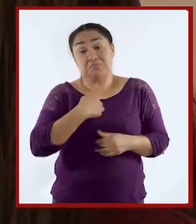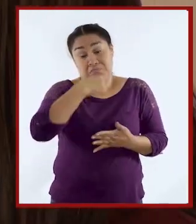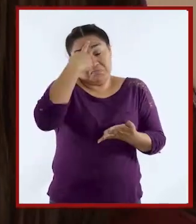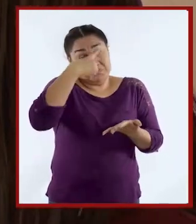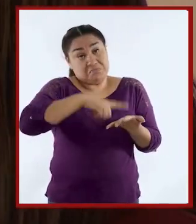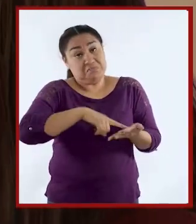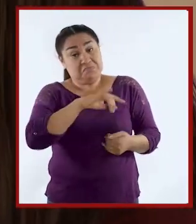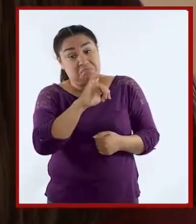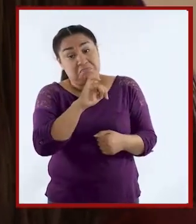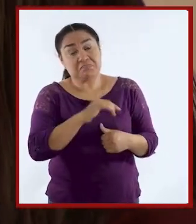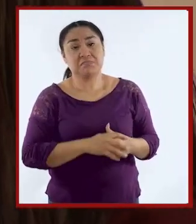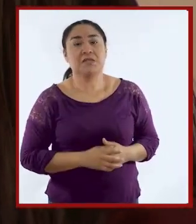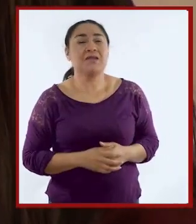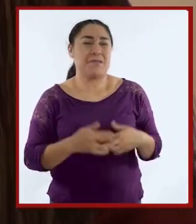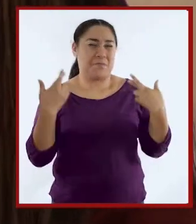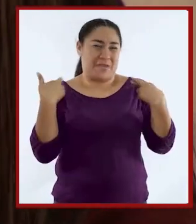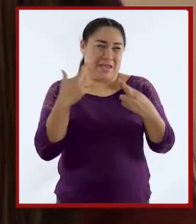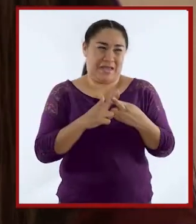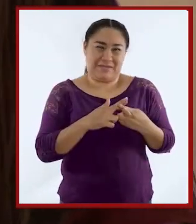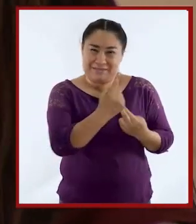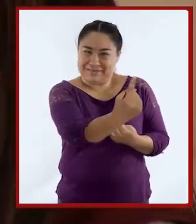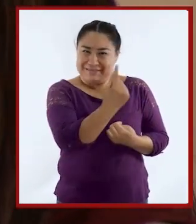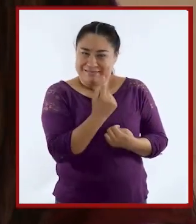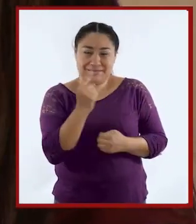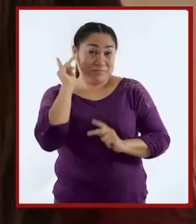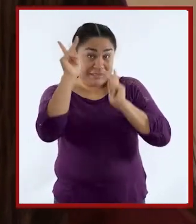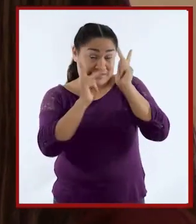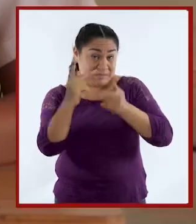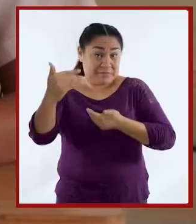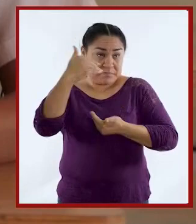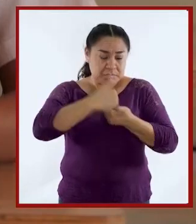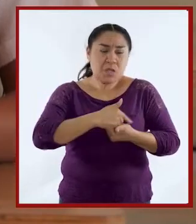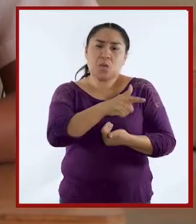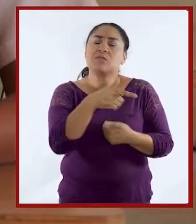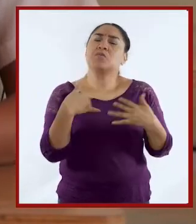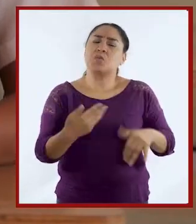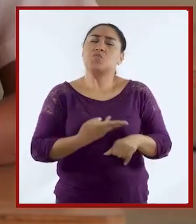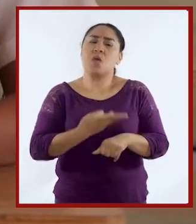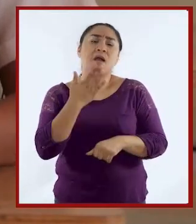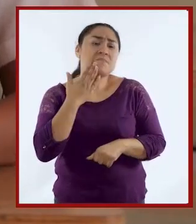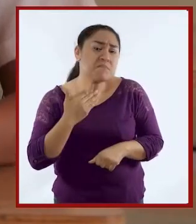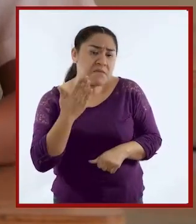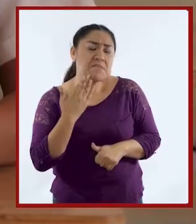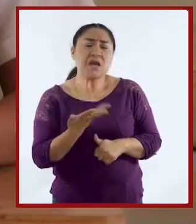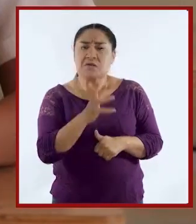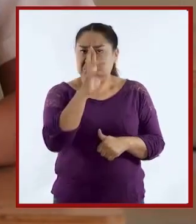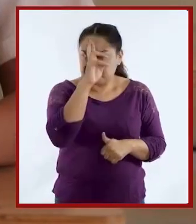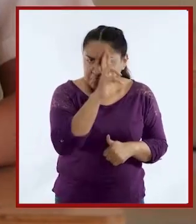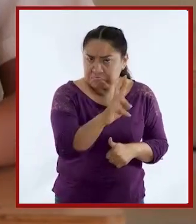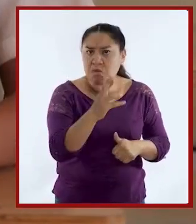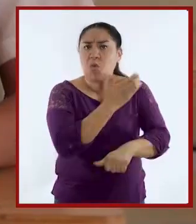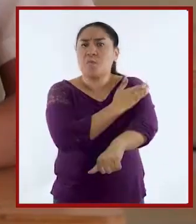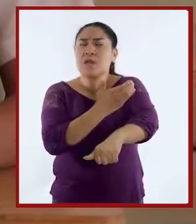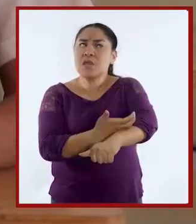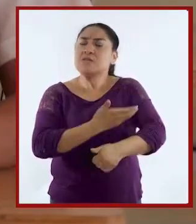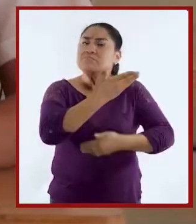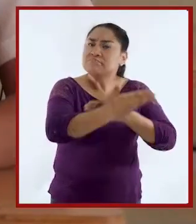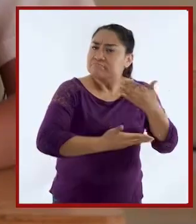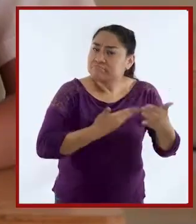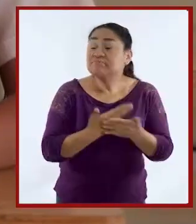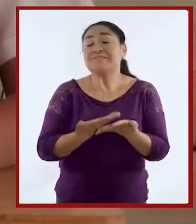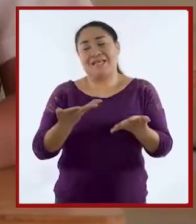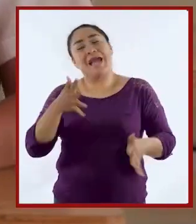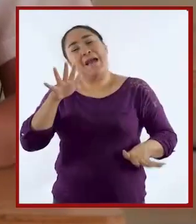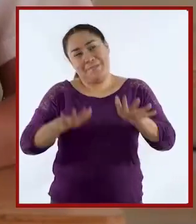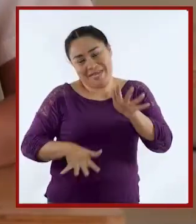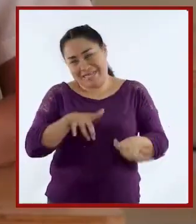Sí, yo supongo que sí. Cuando el profe Calderón viene, su trato es amable, respetuoso hacia los compañeros,